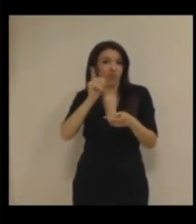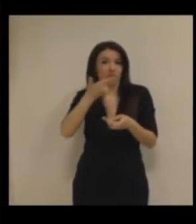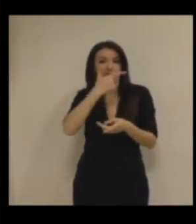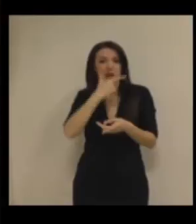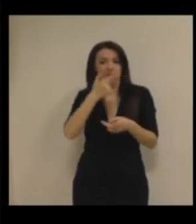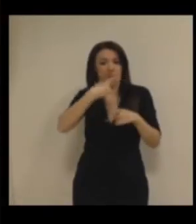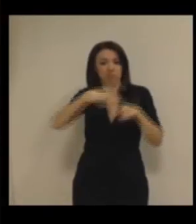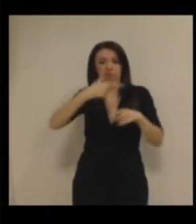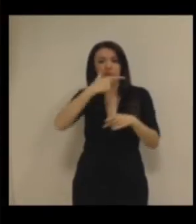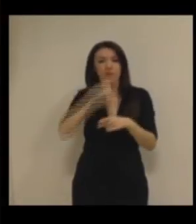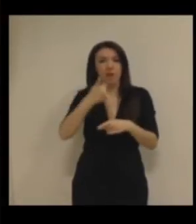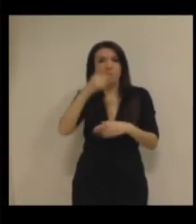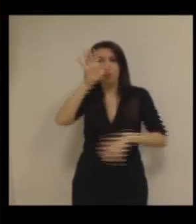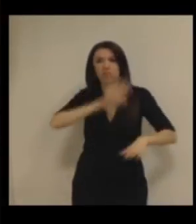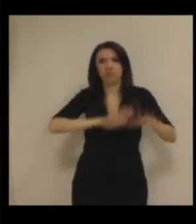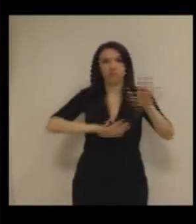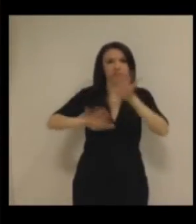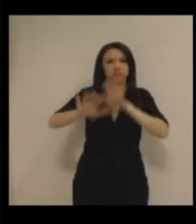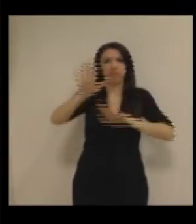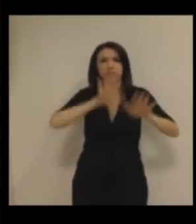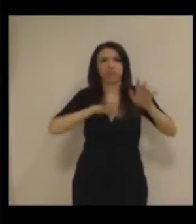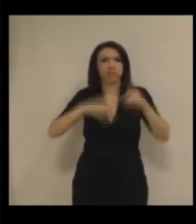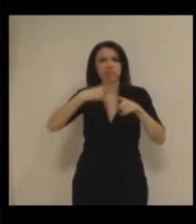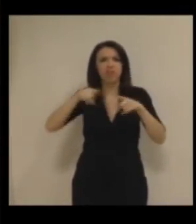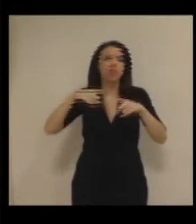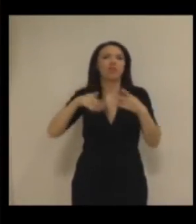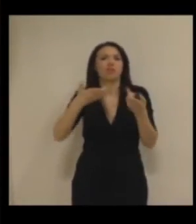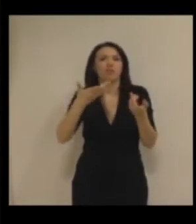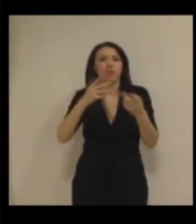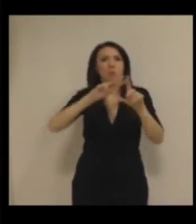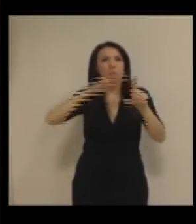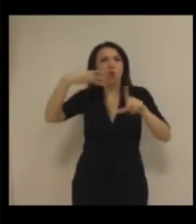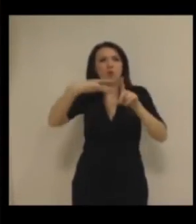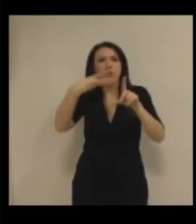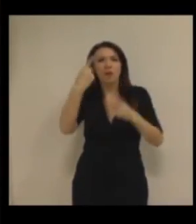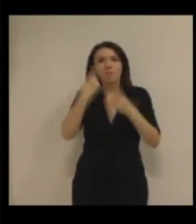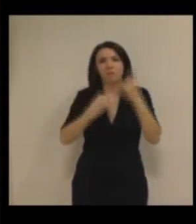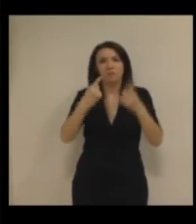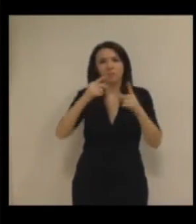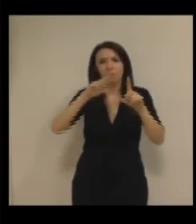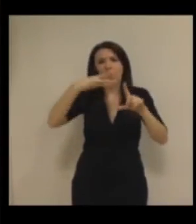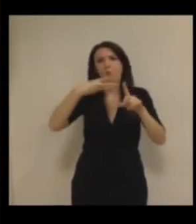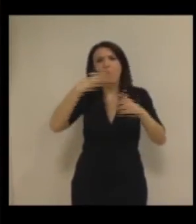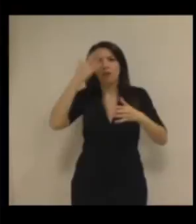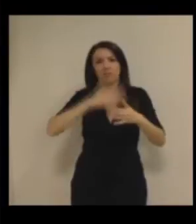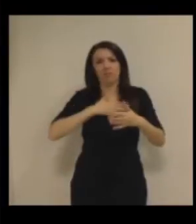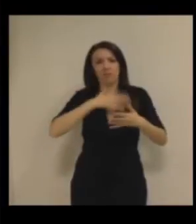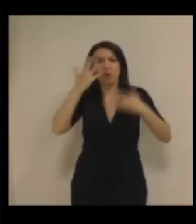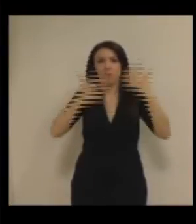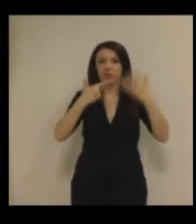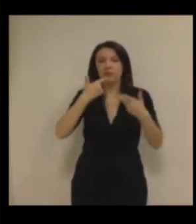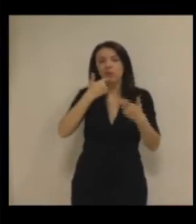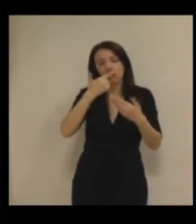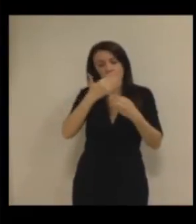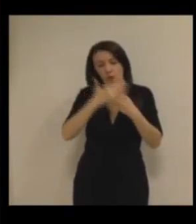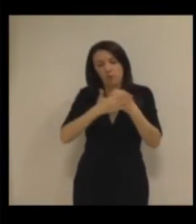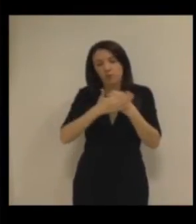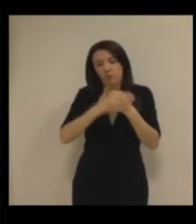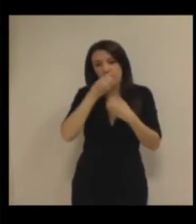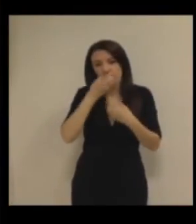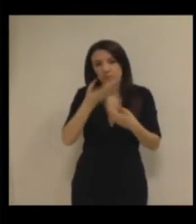simplificar las cosas, que no te pierdas en lo que puede ser a veces el caos de una página web de la administración, con todo cariño dicho.